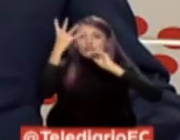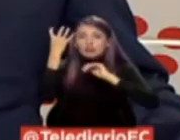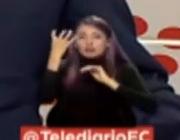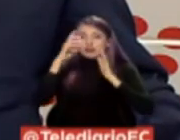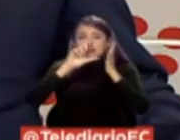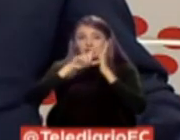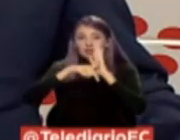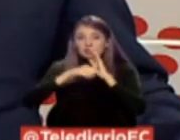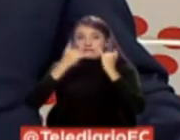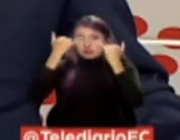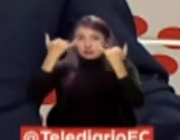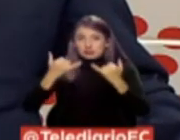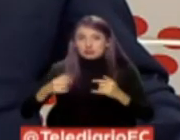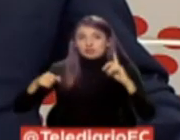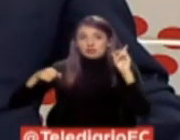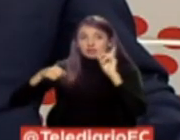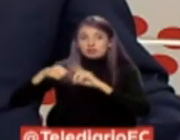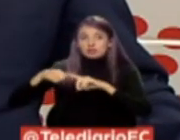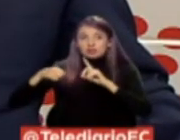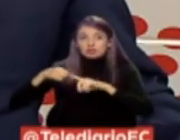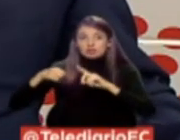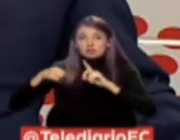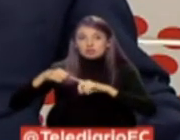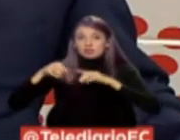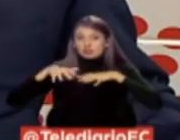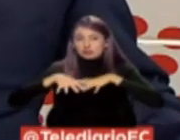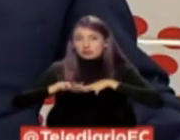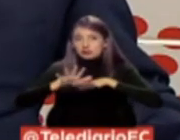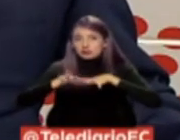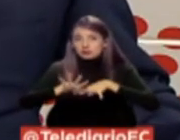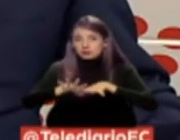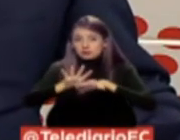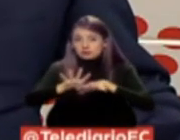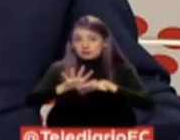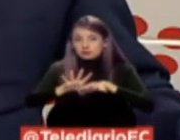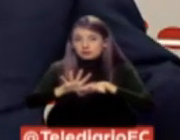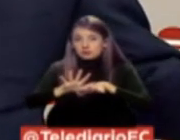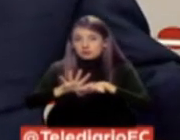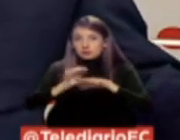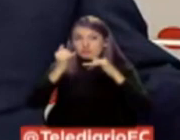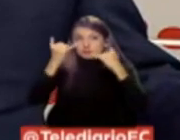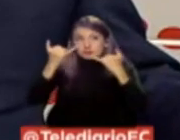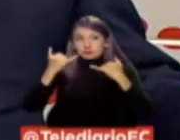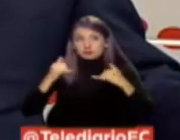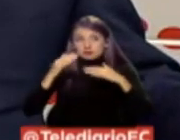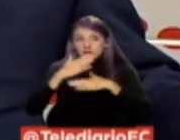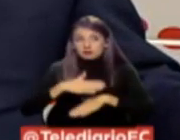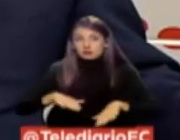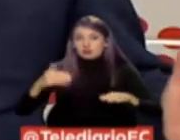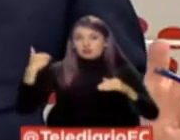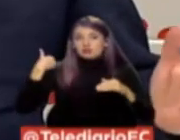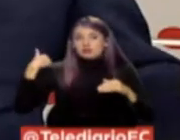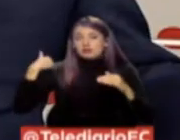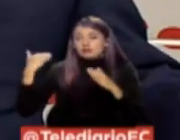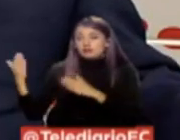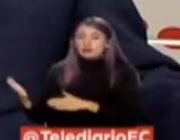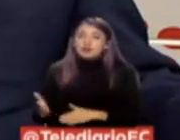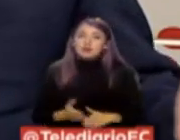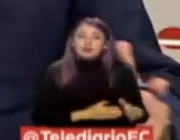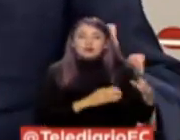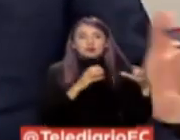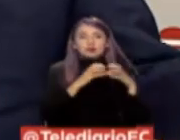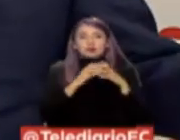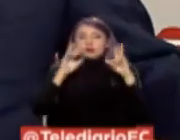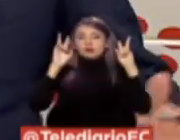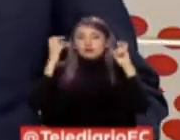7:14 p.m. Hoy la ciudad de Quito marcha por Marta. Y esa marcha debería tener el contenido,